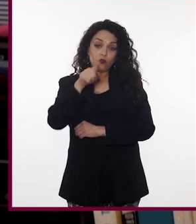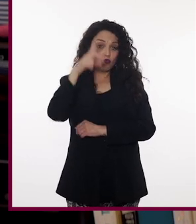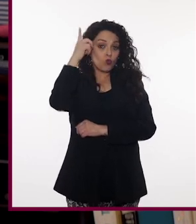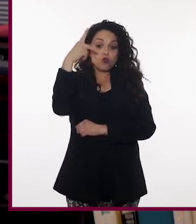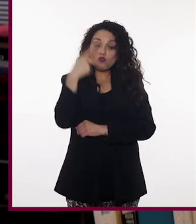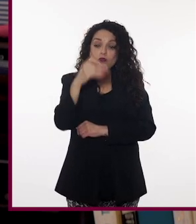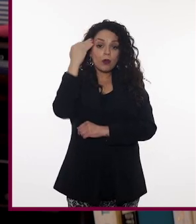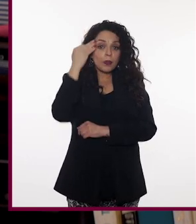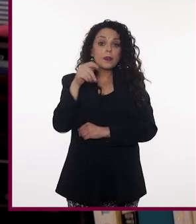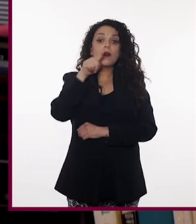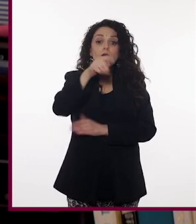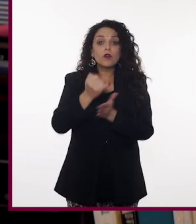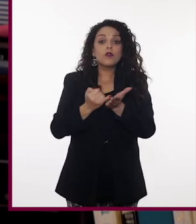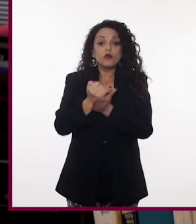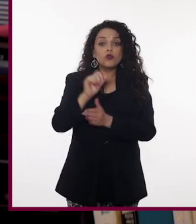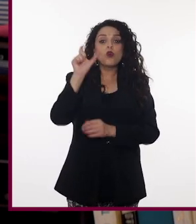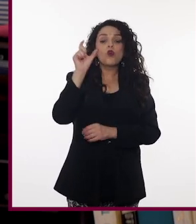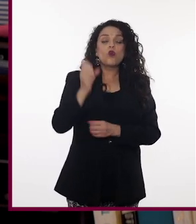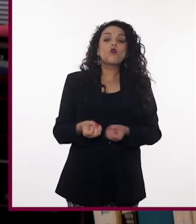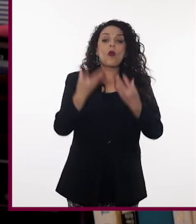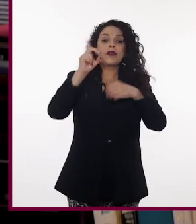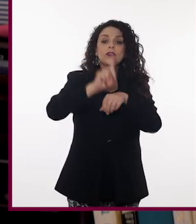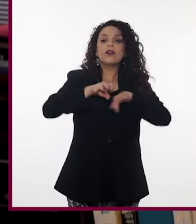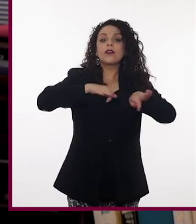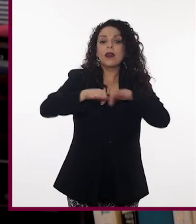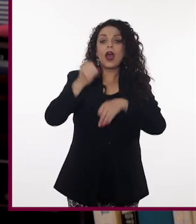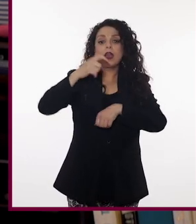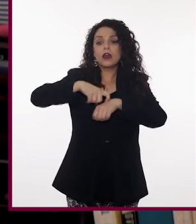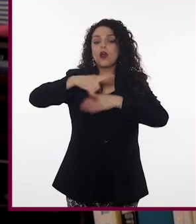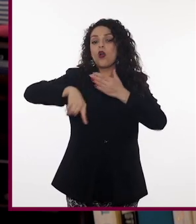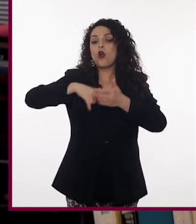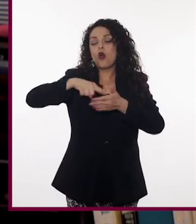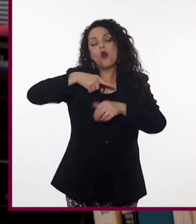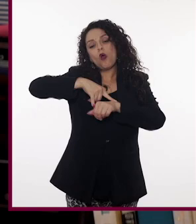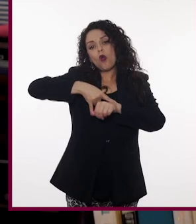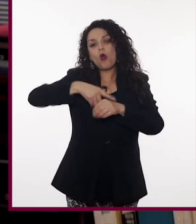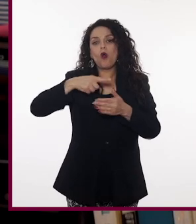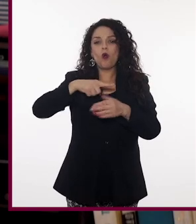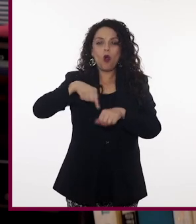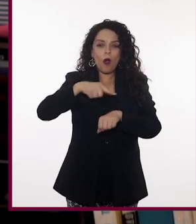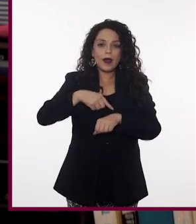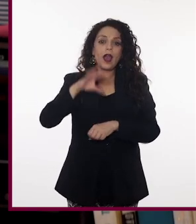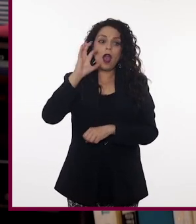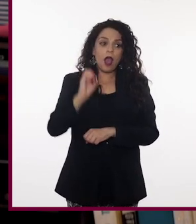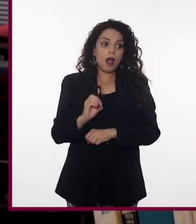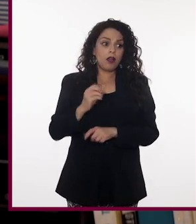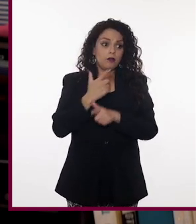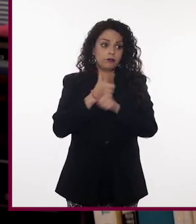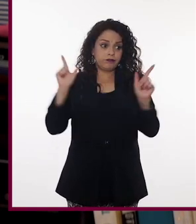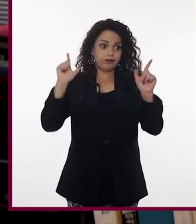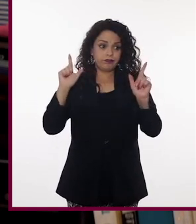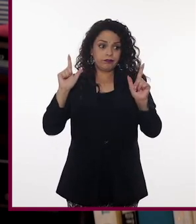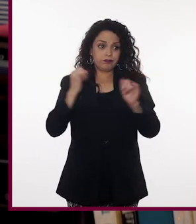tiempo, trabaja los días que quieres y las horas que puedas. Sí, autonomía y libertad.